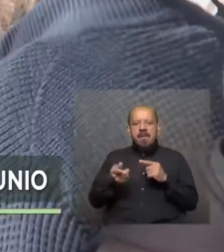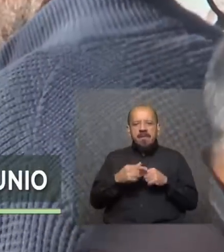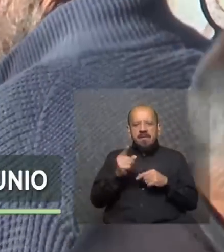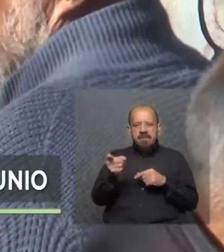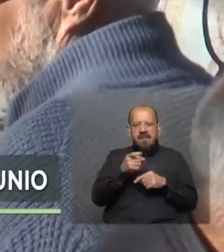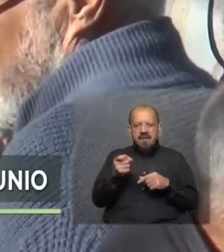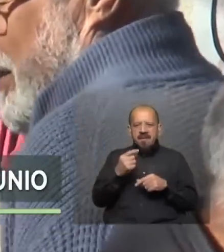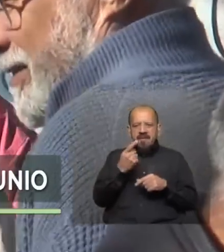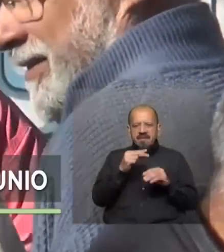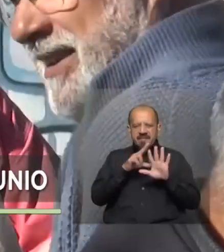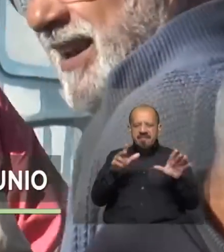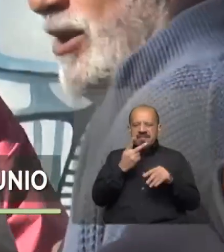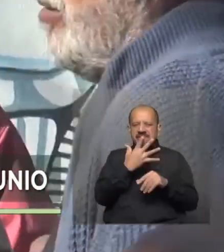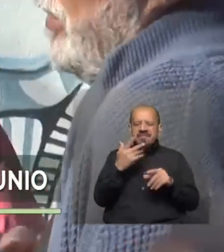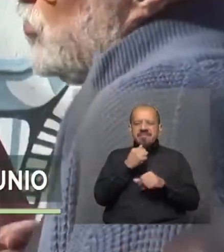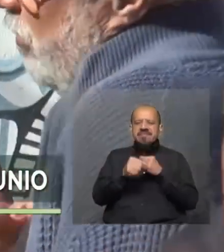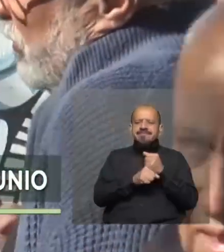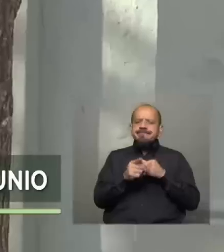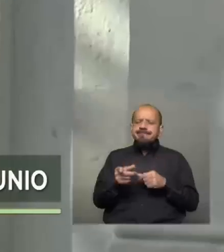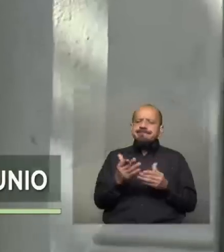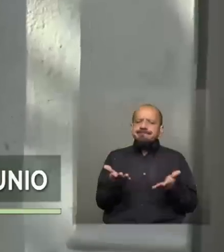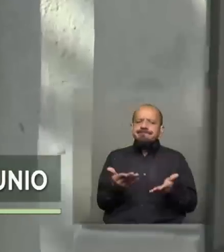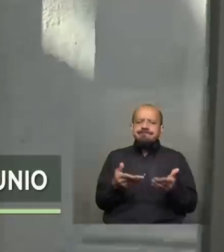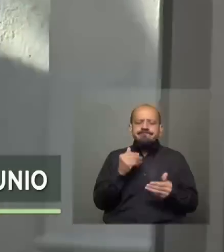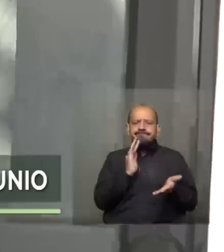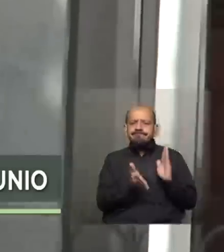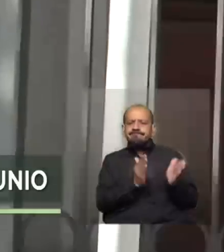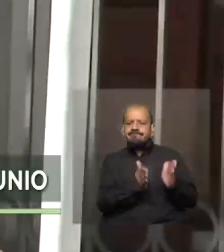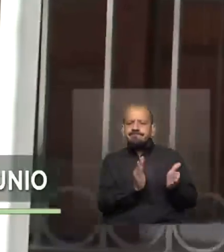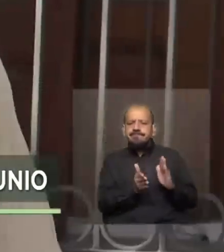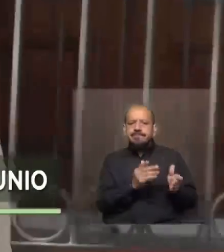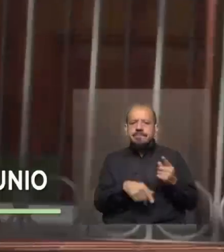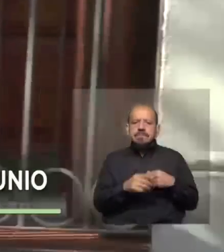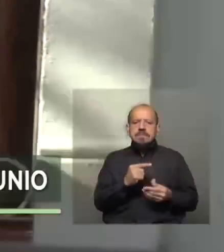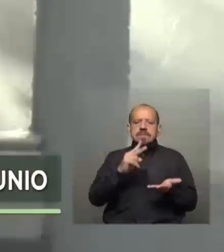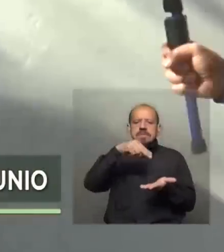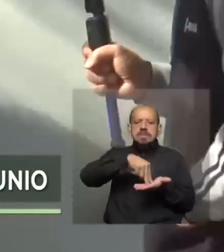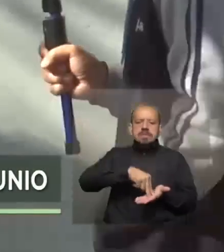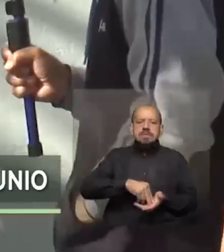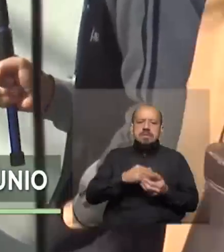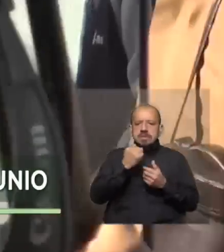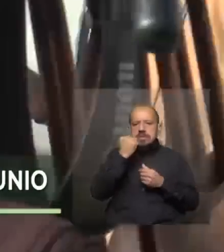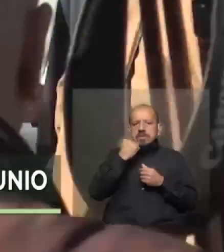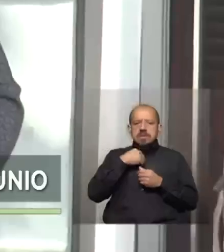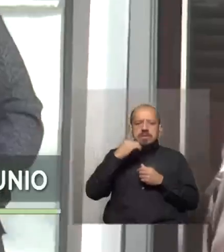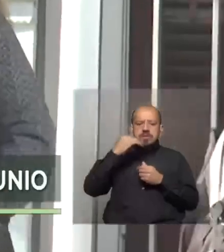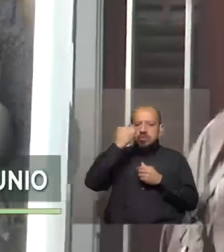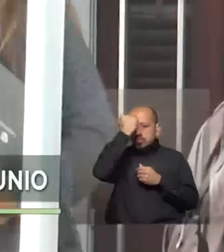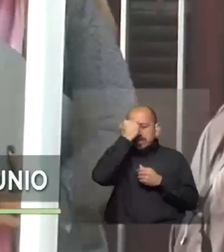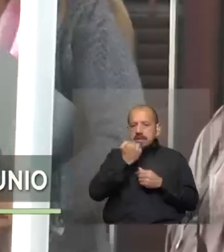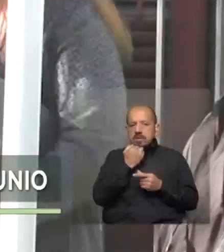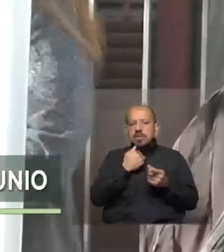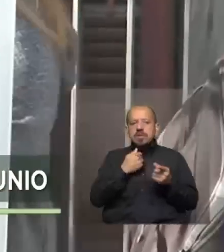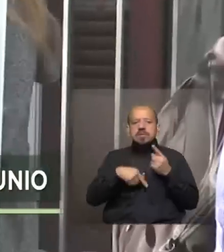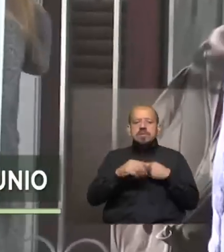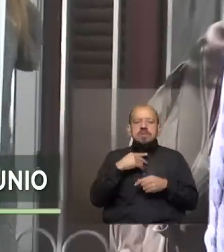18 y 25 años cuando fueron detenidas y sometidas a torturas que incluyeron plantones submarino uso de picana eléctrica y